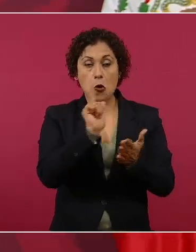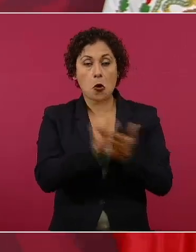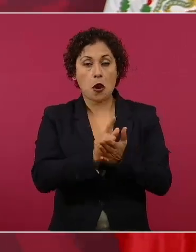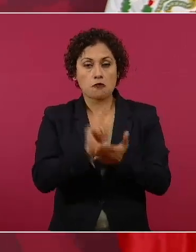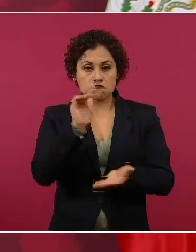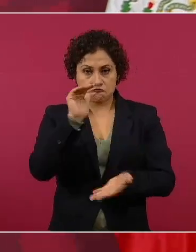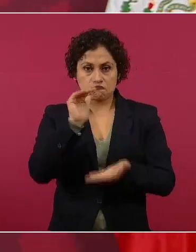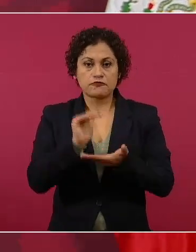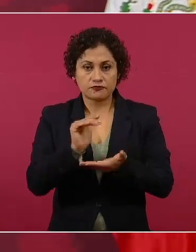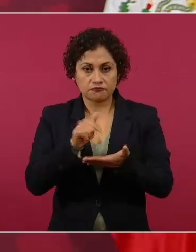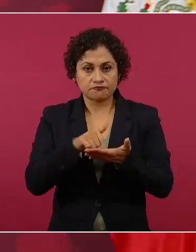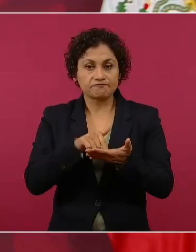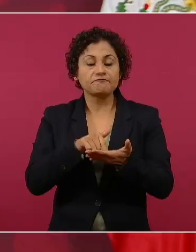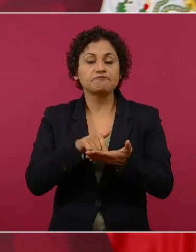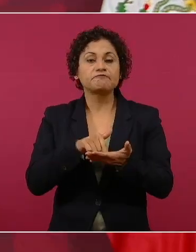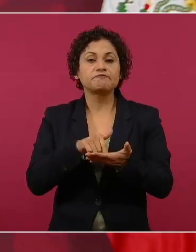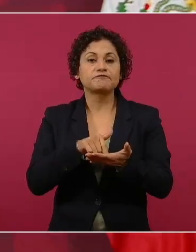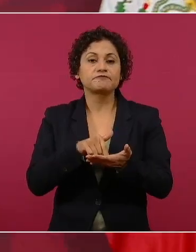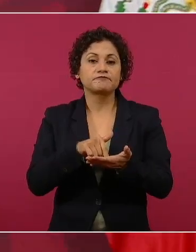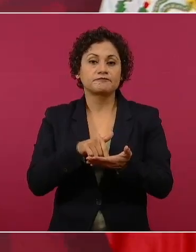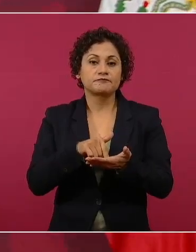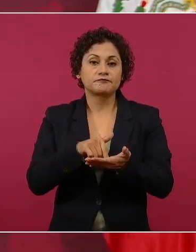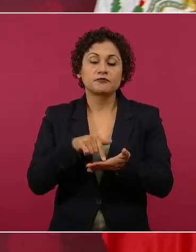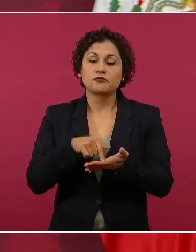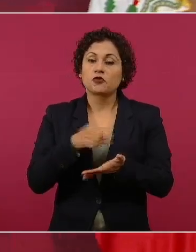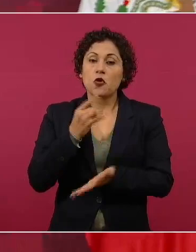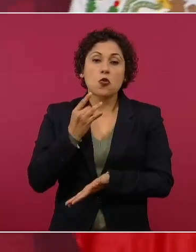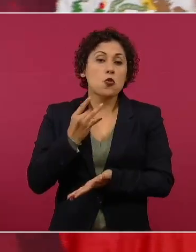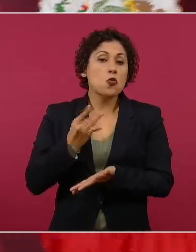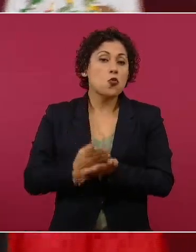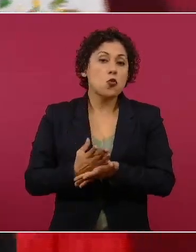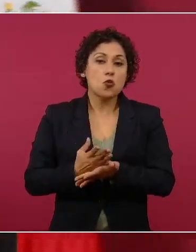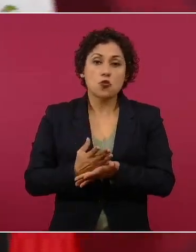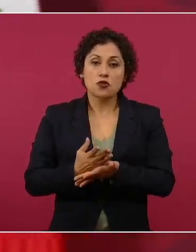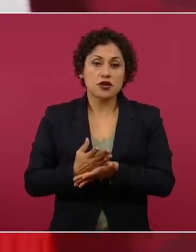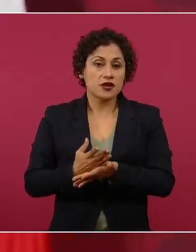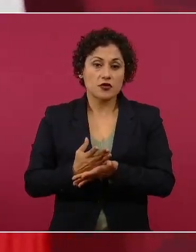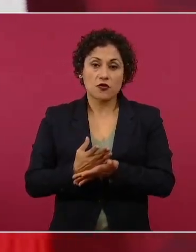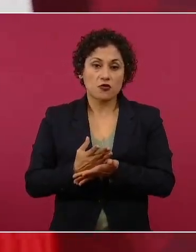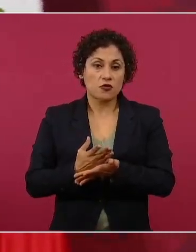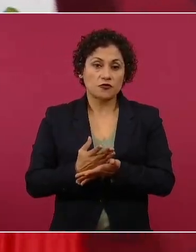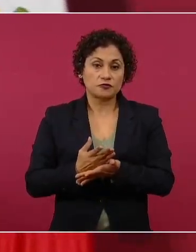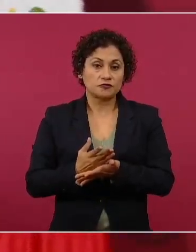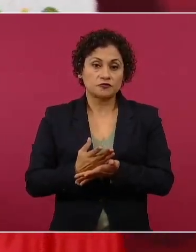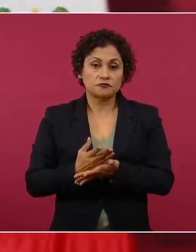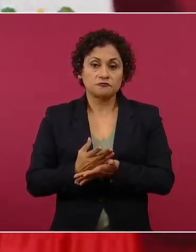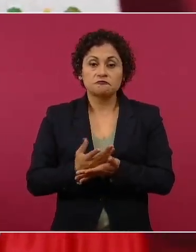y solo trata de algunos